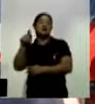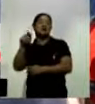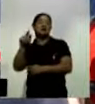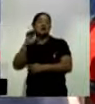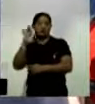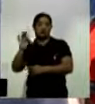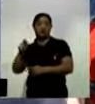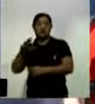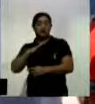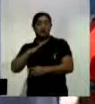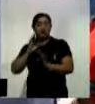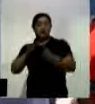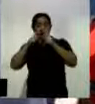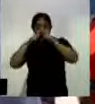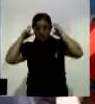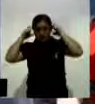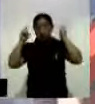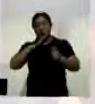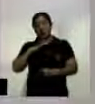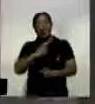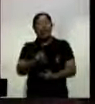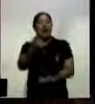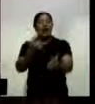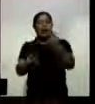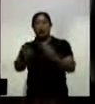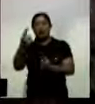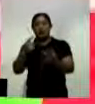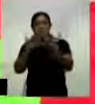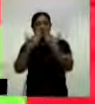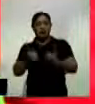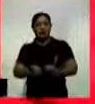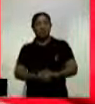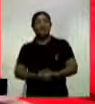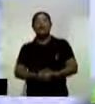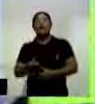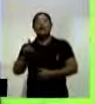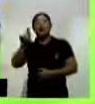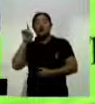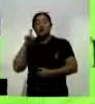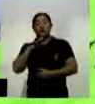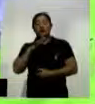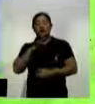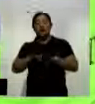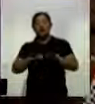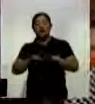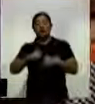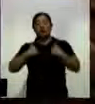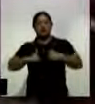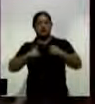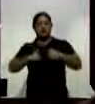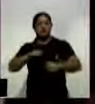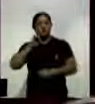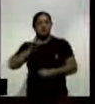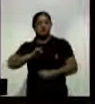cubrebocas, ya es muy poca la gente que no lo porta. El domingo, los filtros operaron en los tianguis de Chautempan, Zacatelco